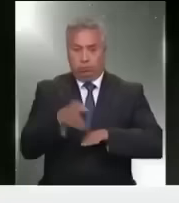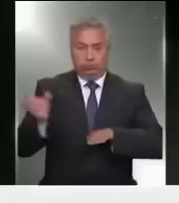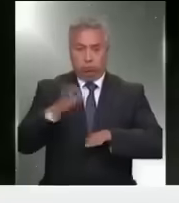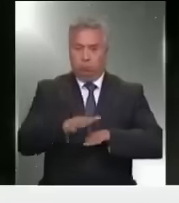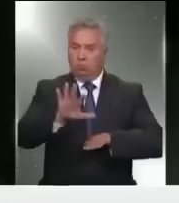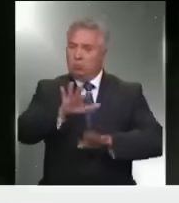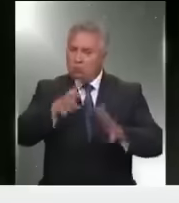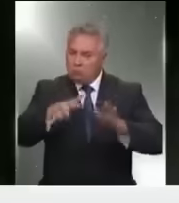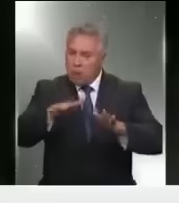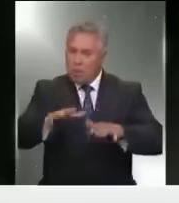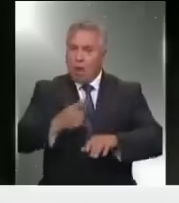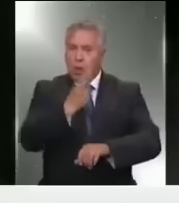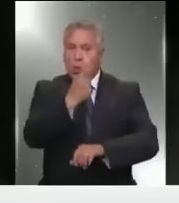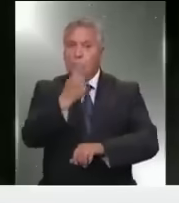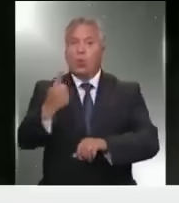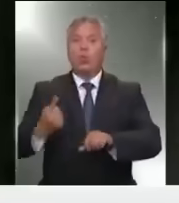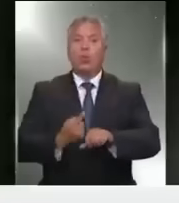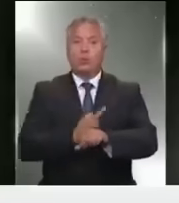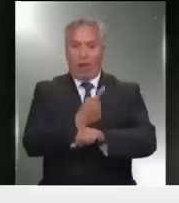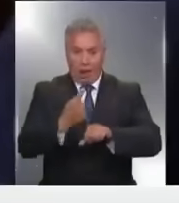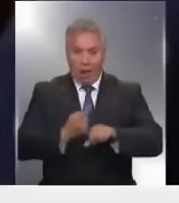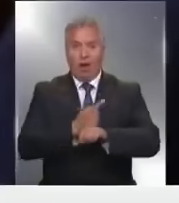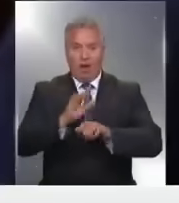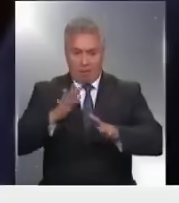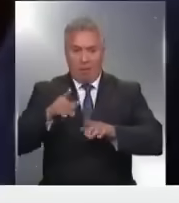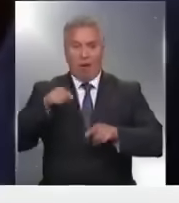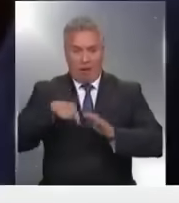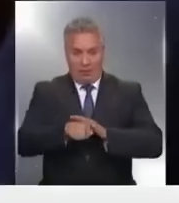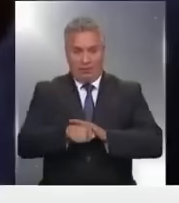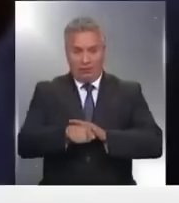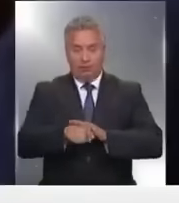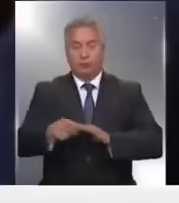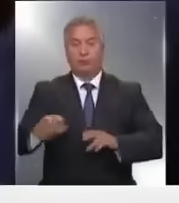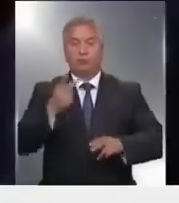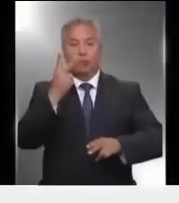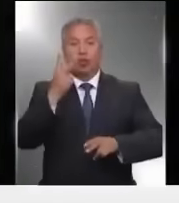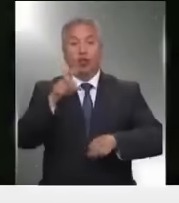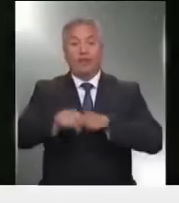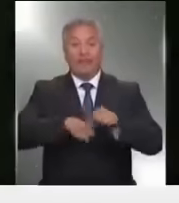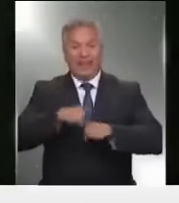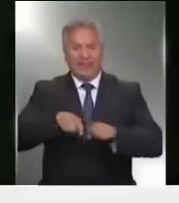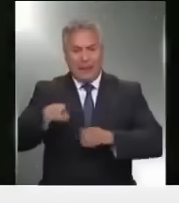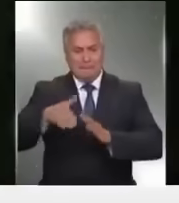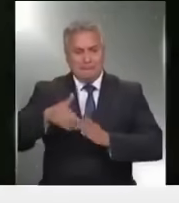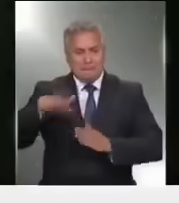hora en ese lapso y se llevan las dos bicicletas más caras.